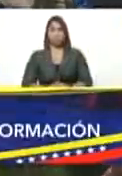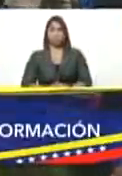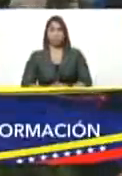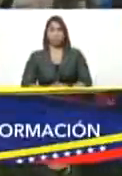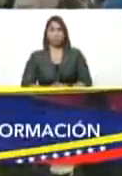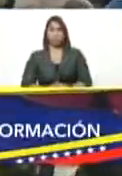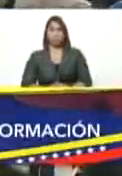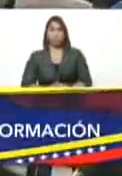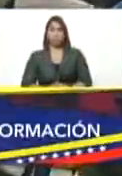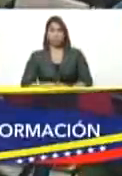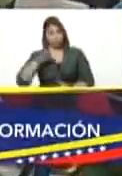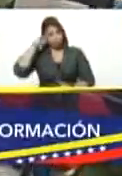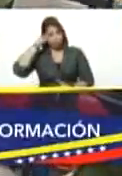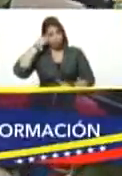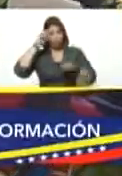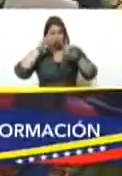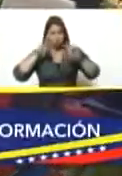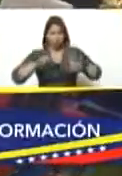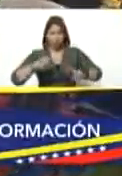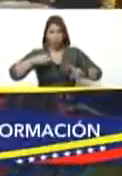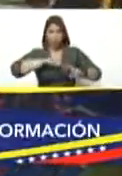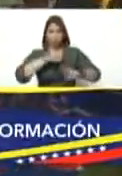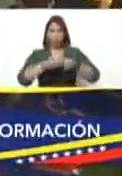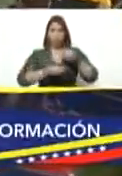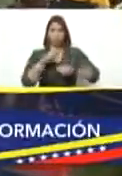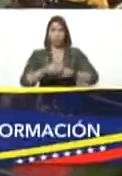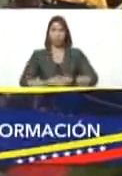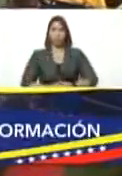con estas reflexiones que estamos haciendo.